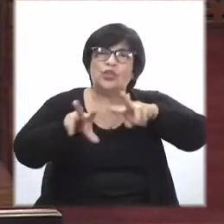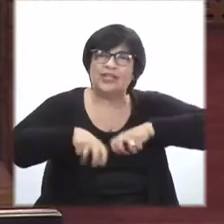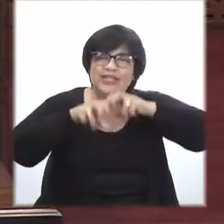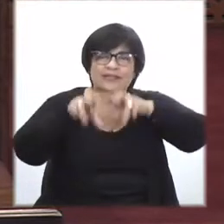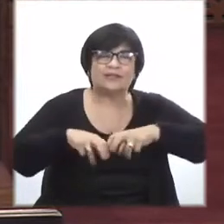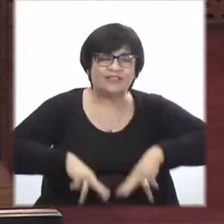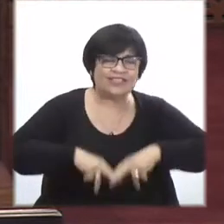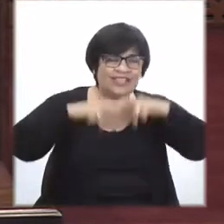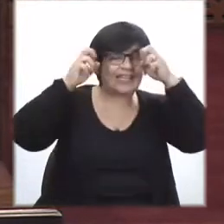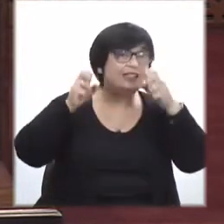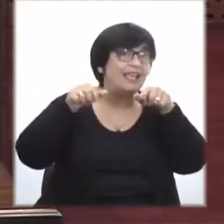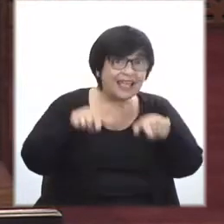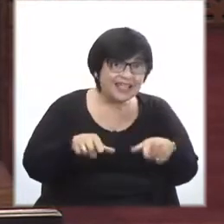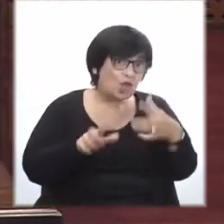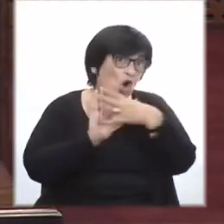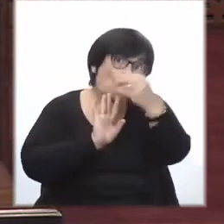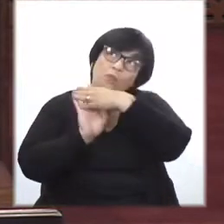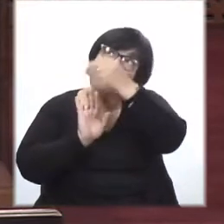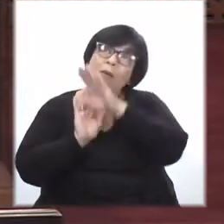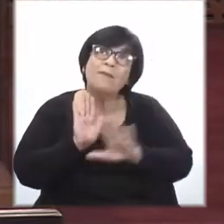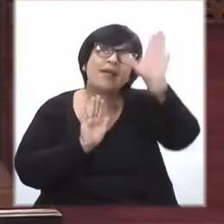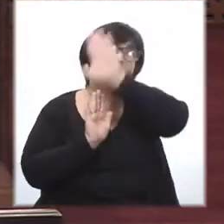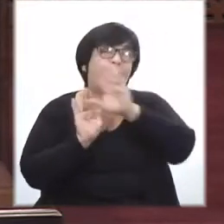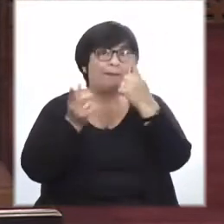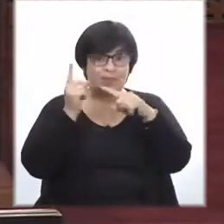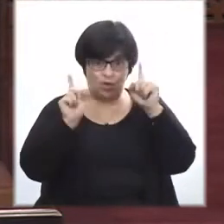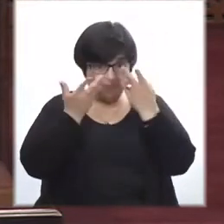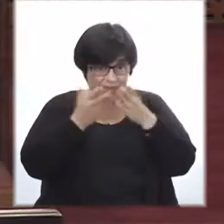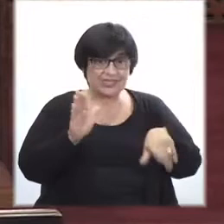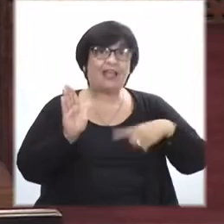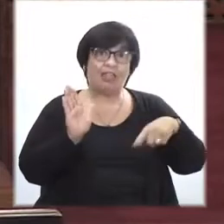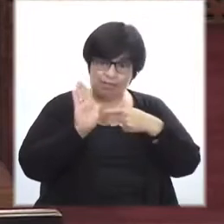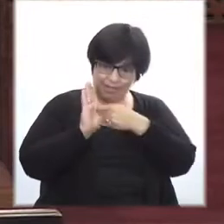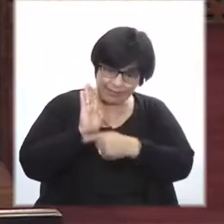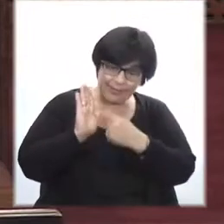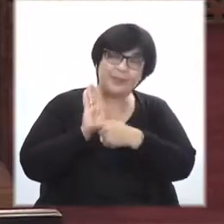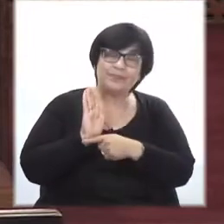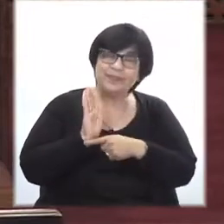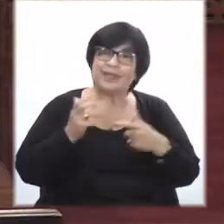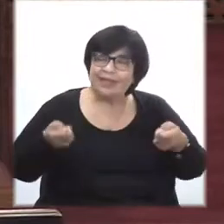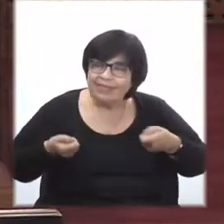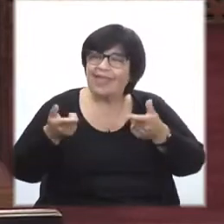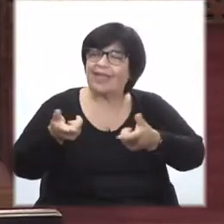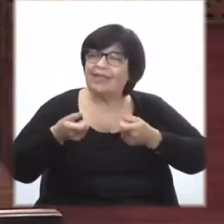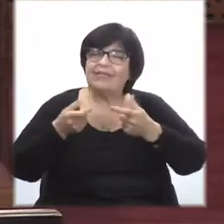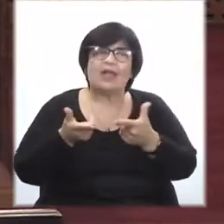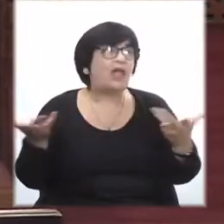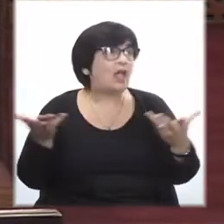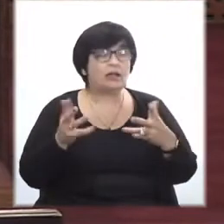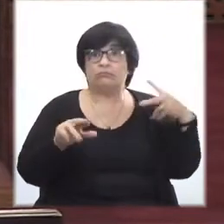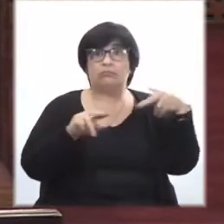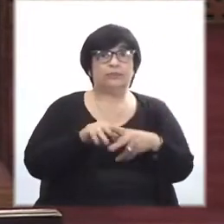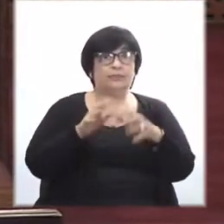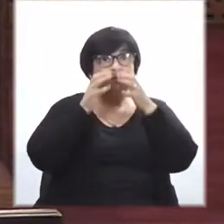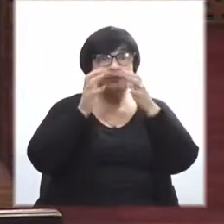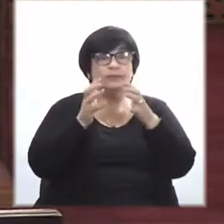encuentran extendidas en gran parte del país, pero encontraron en el suroeste del Uruguay el impulso difusor que hoy pone en peligro una actividad que se